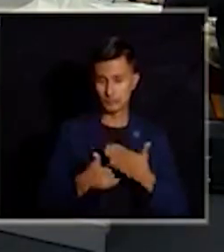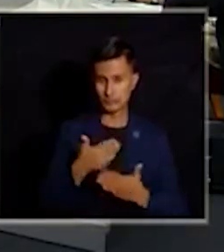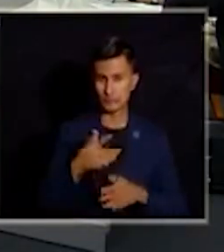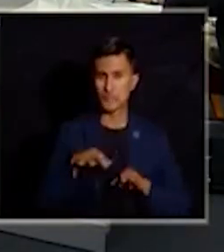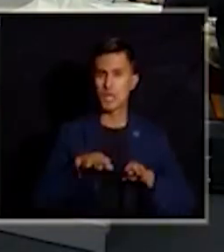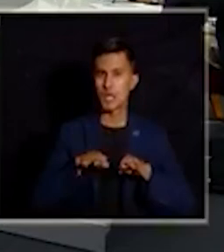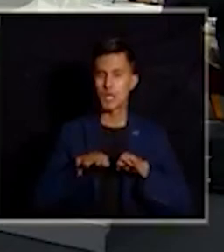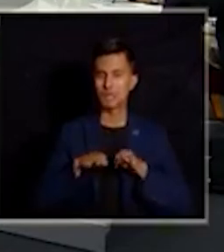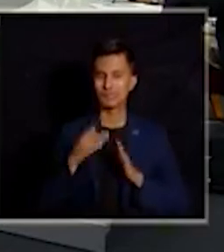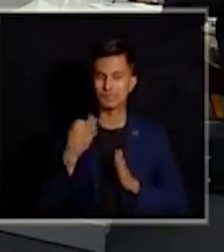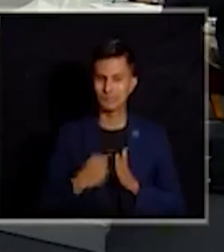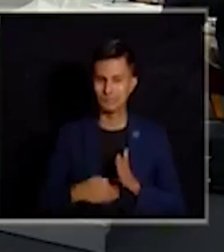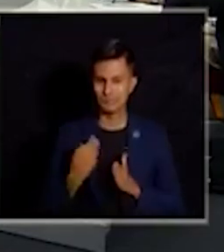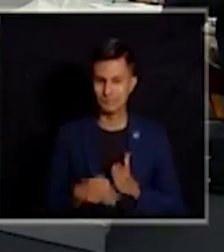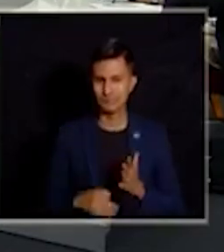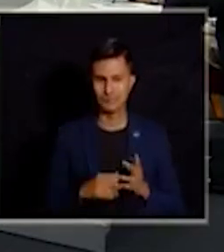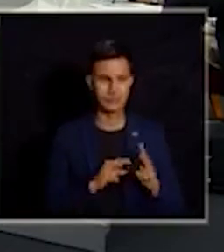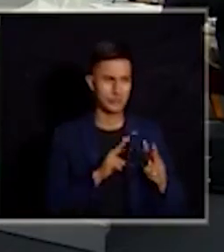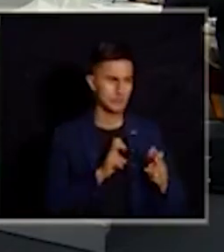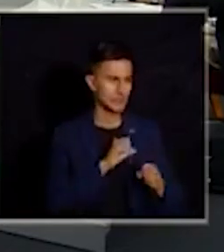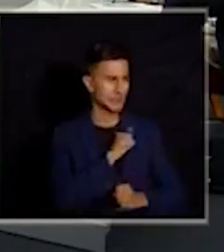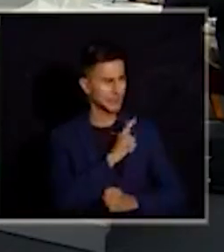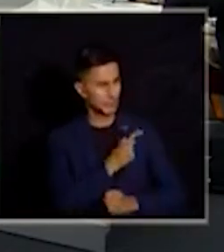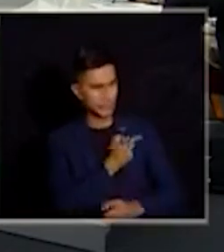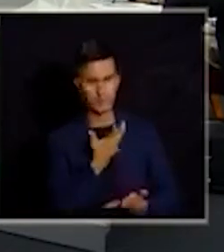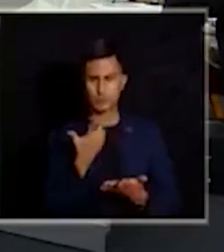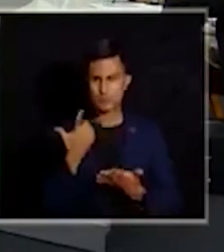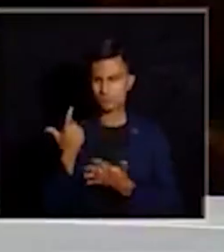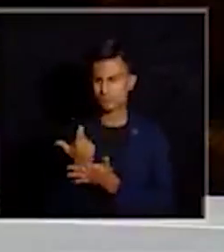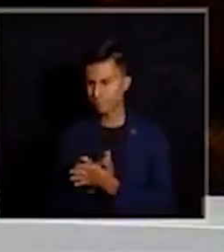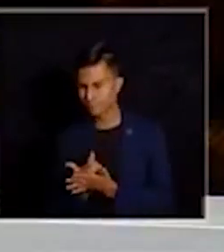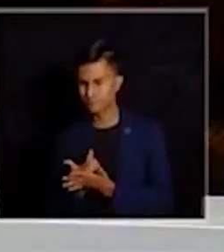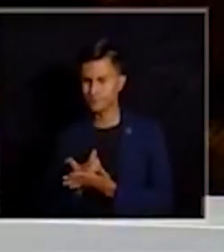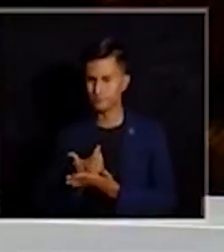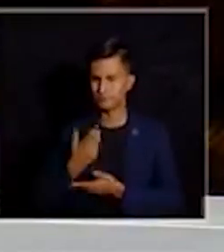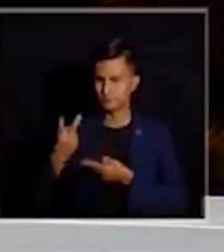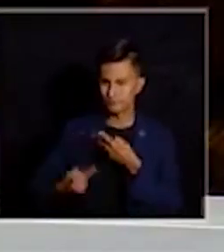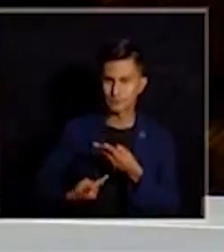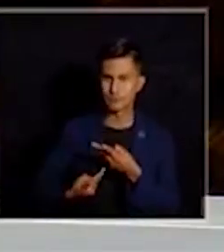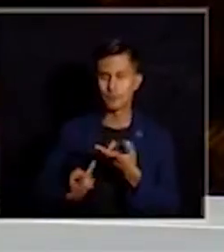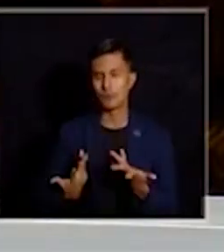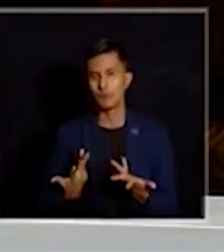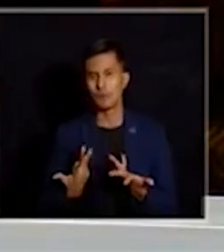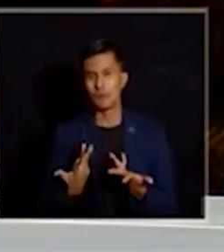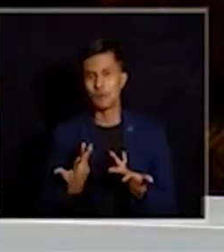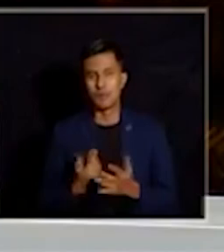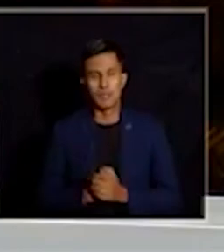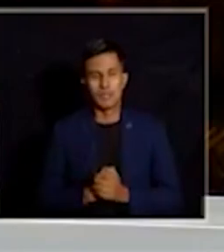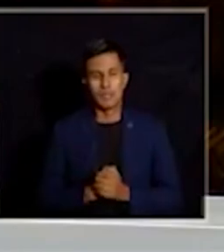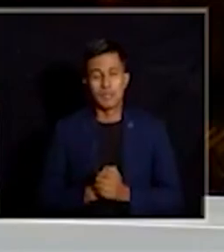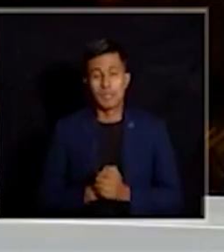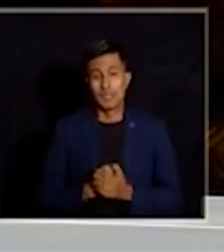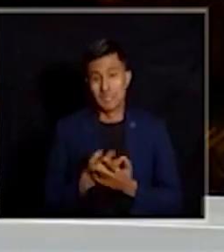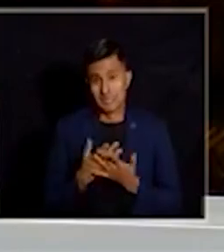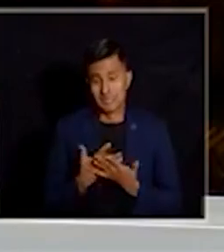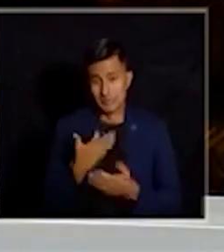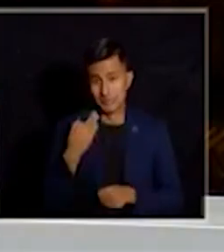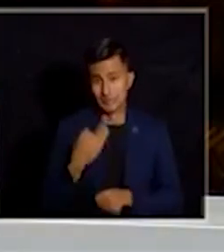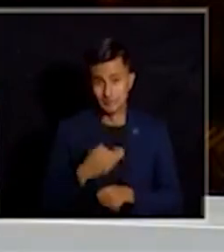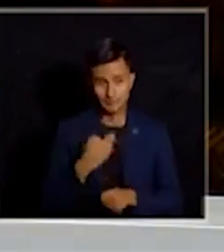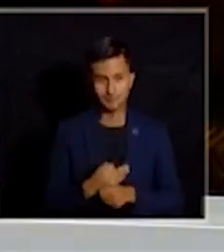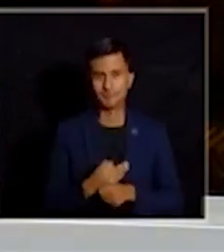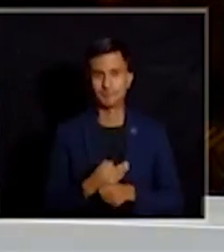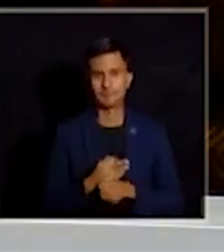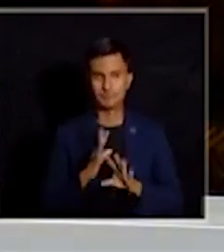tema de salud como de reactivación económica lo que esperamos es una coordinación ahorita en este momento